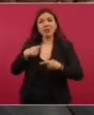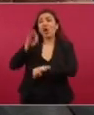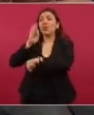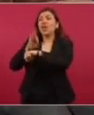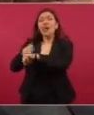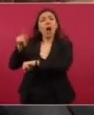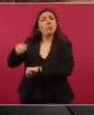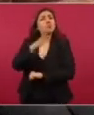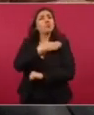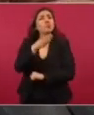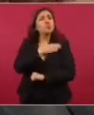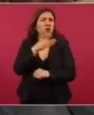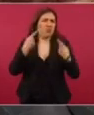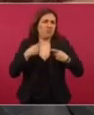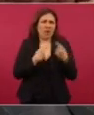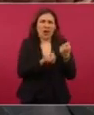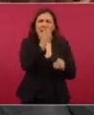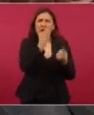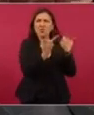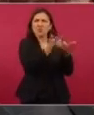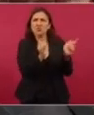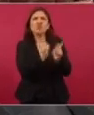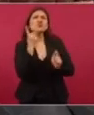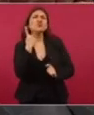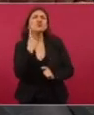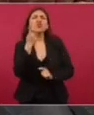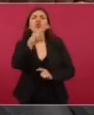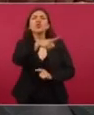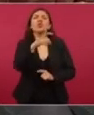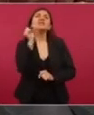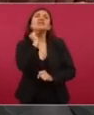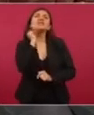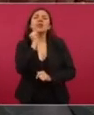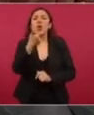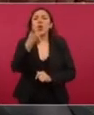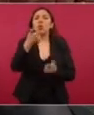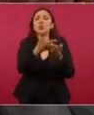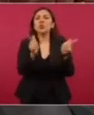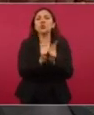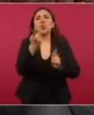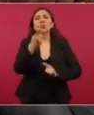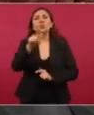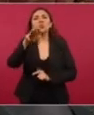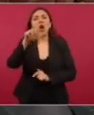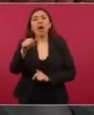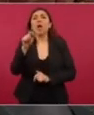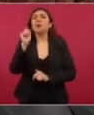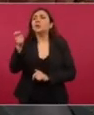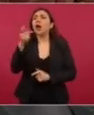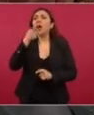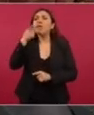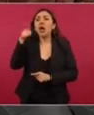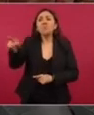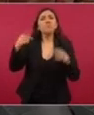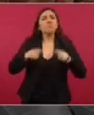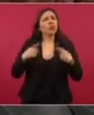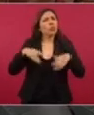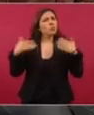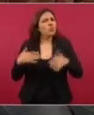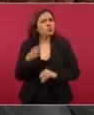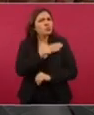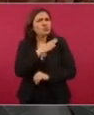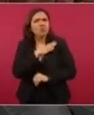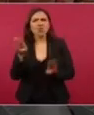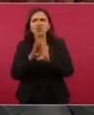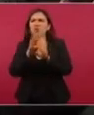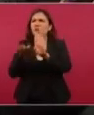porque ayer vimos también al Grupo Plural en el Senado haciendo una conferencia de prensa hablando del tema y acreditando todo lo que este personaje está diciendo en contra